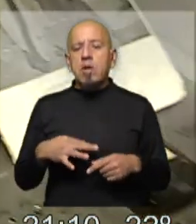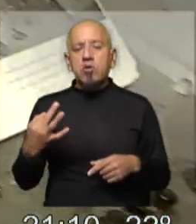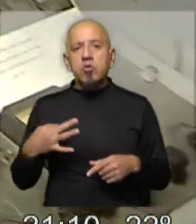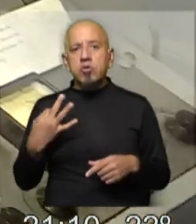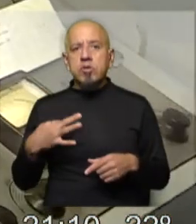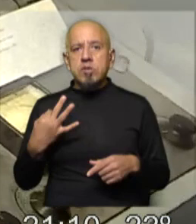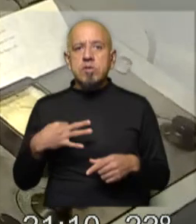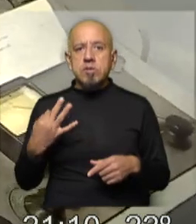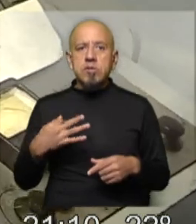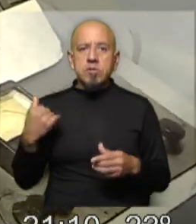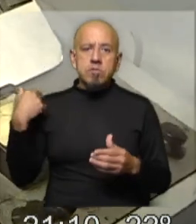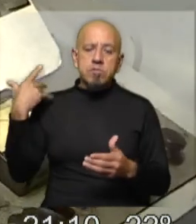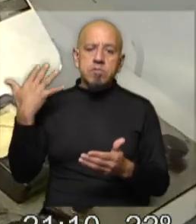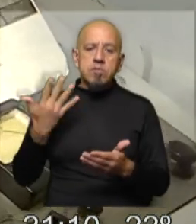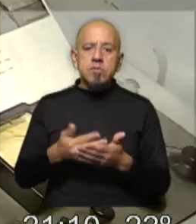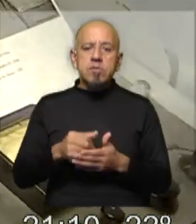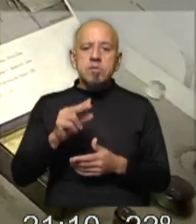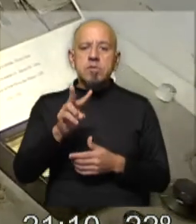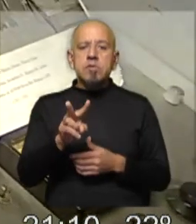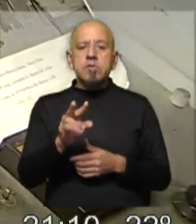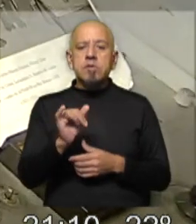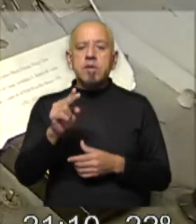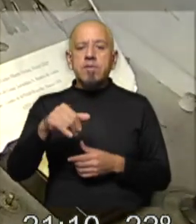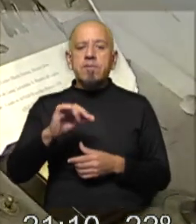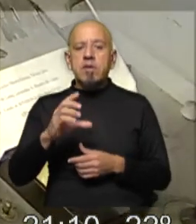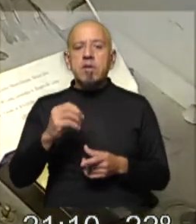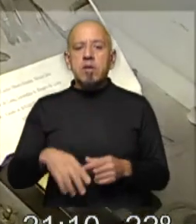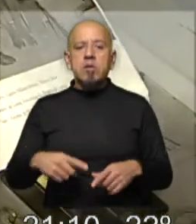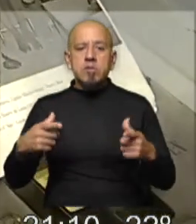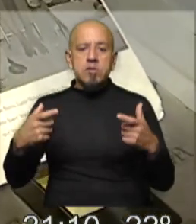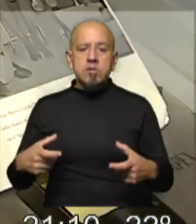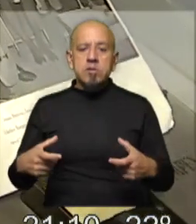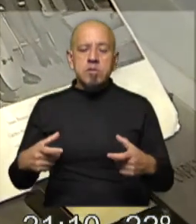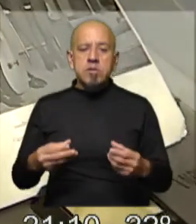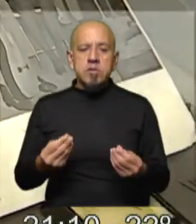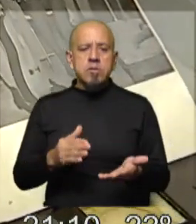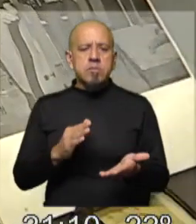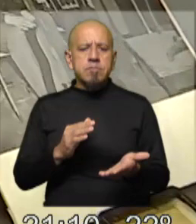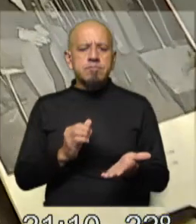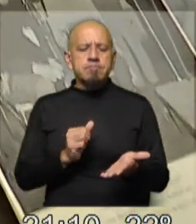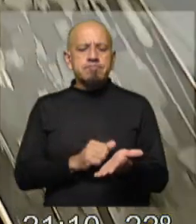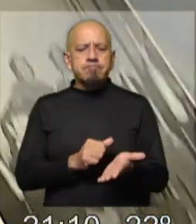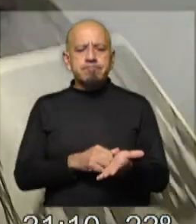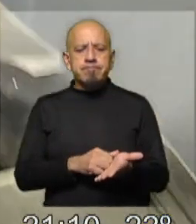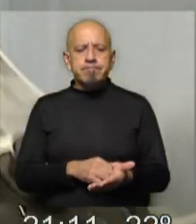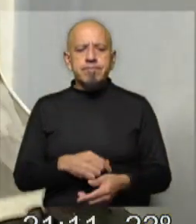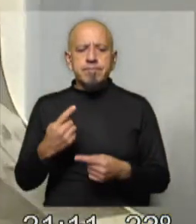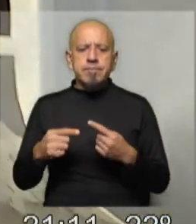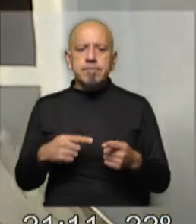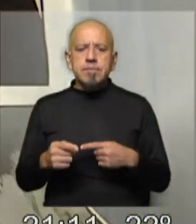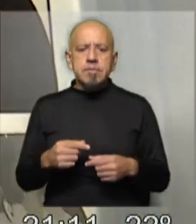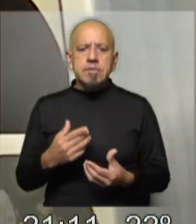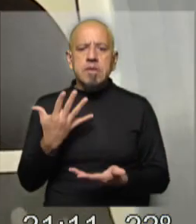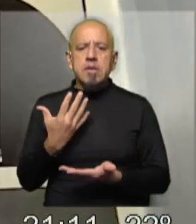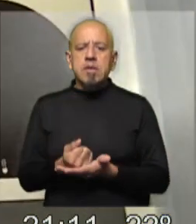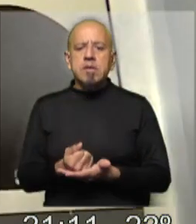también se han hecho vinilos de diferentes tamaños, diferentes componentes. También se grababa música, pero